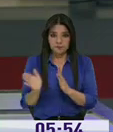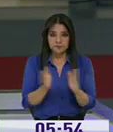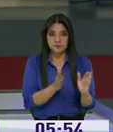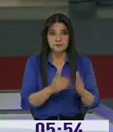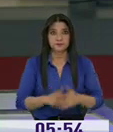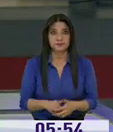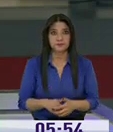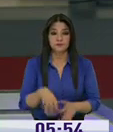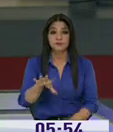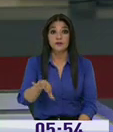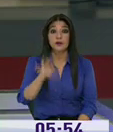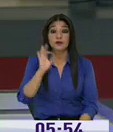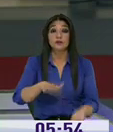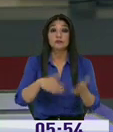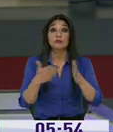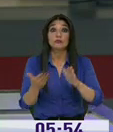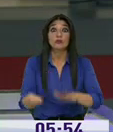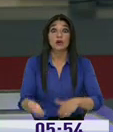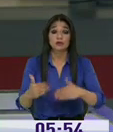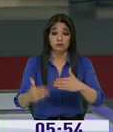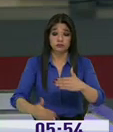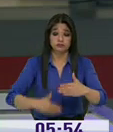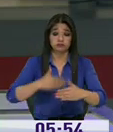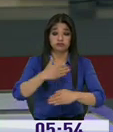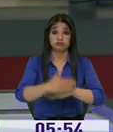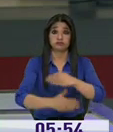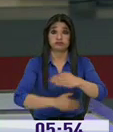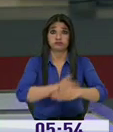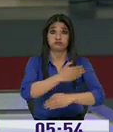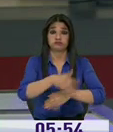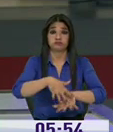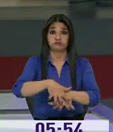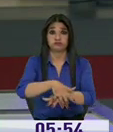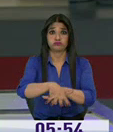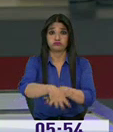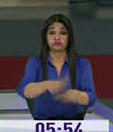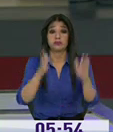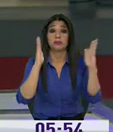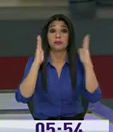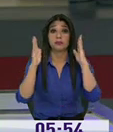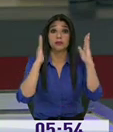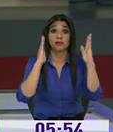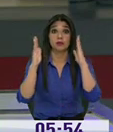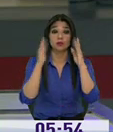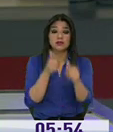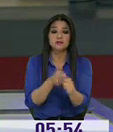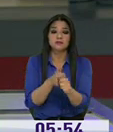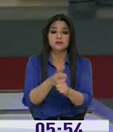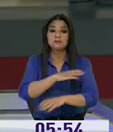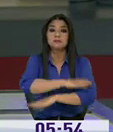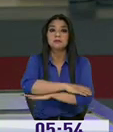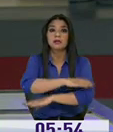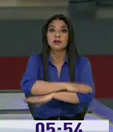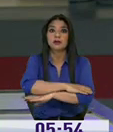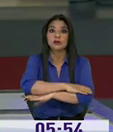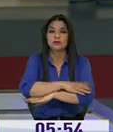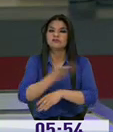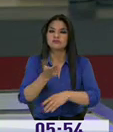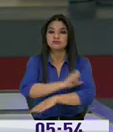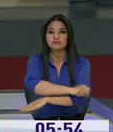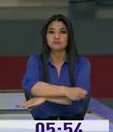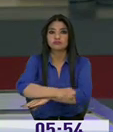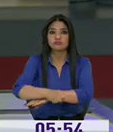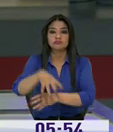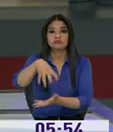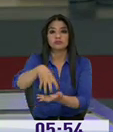Hallan un cadáver embalado dentro de un saco flotando en el río Babahoyo, a la altura del malecón del cantón de San Borondón, allá en